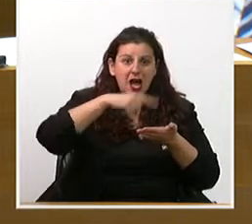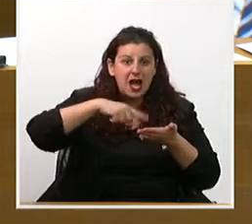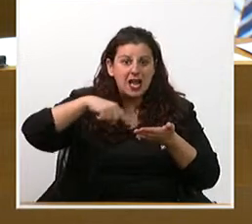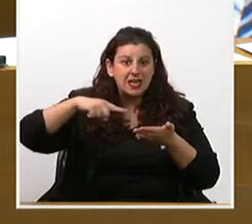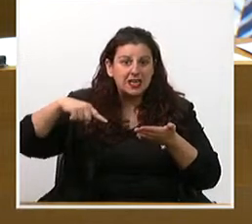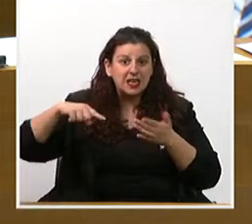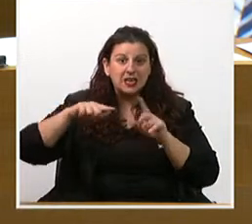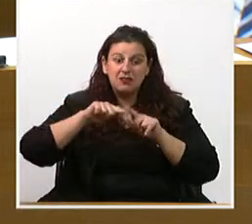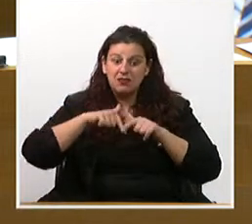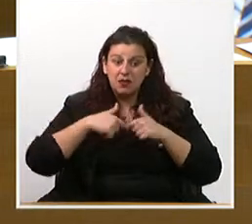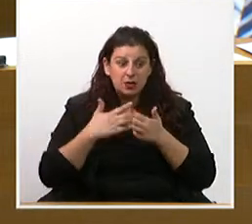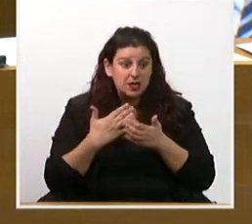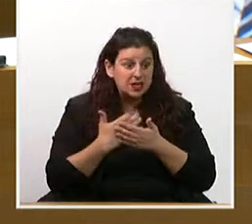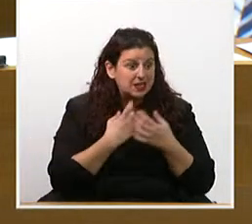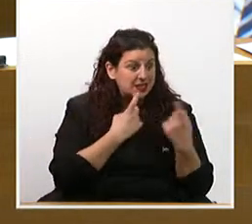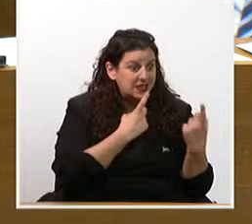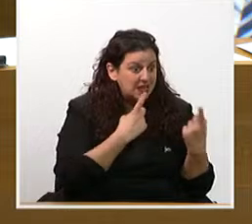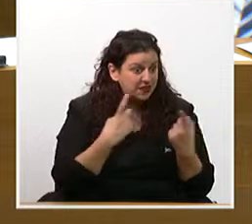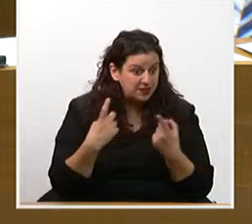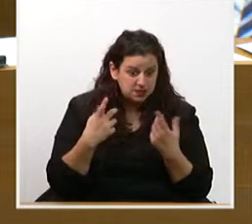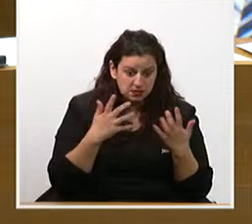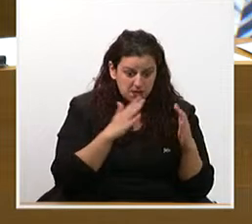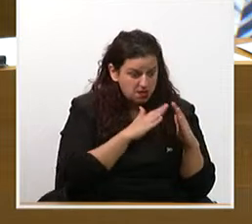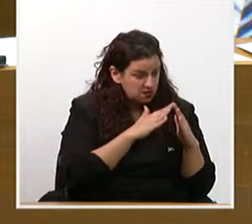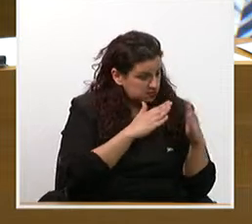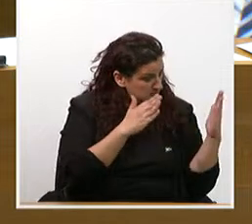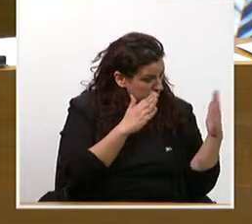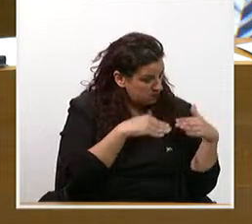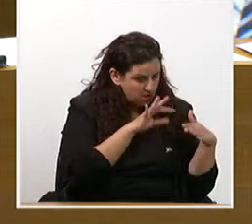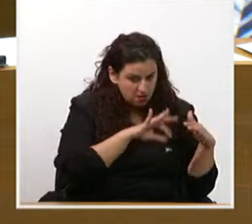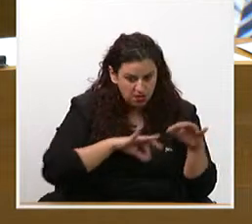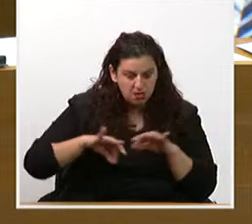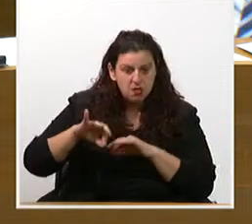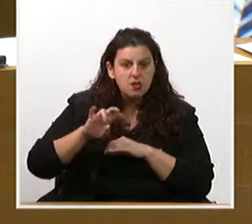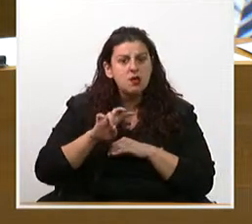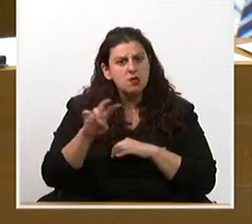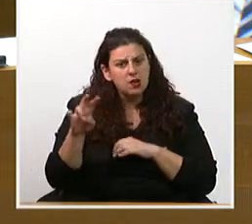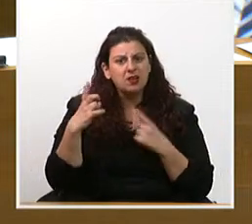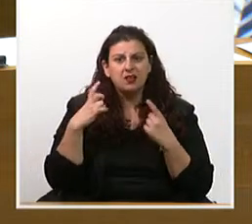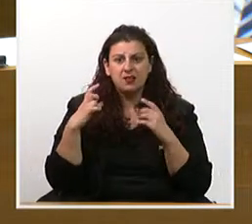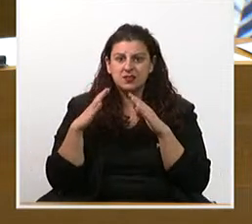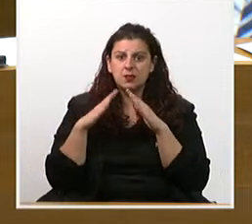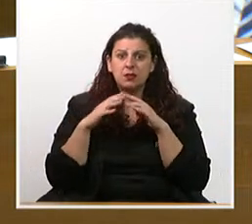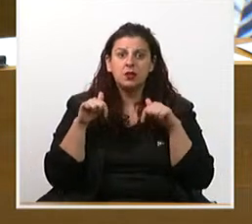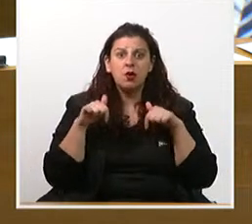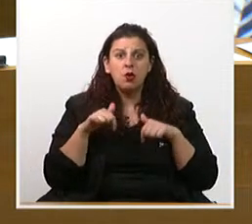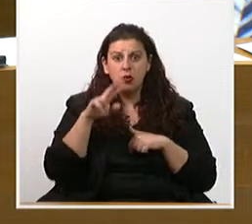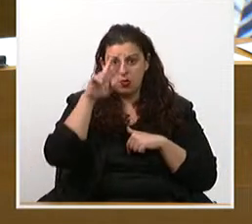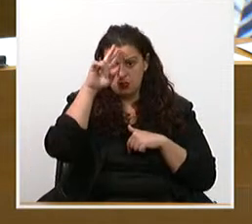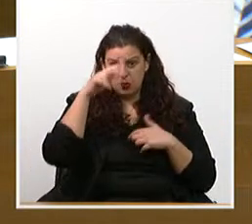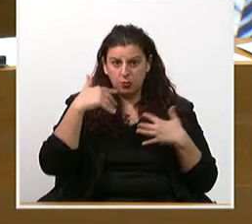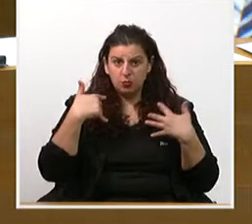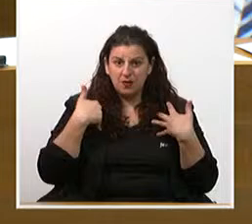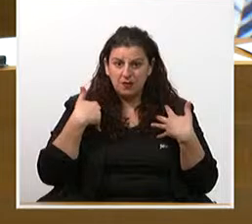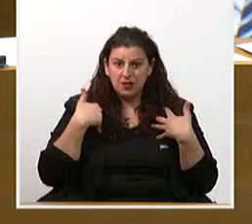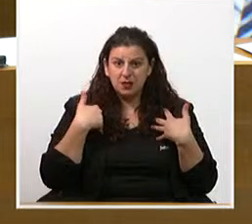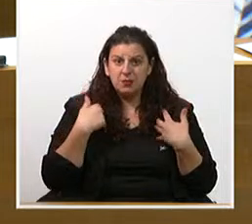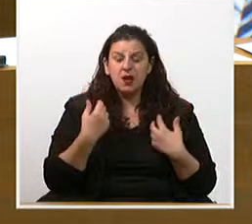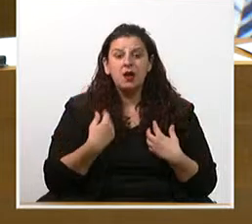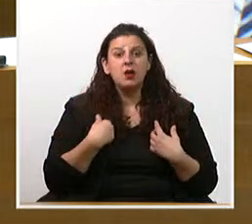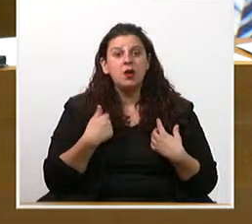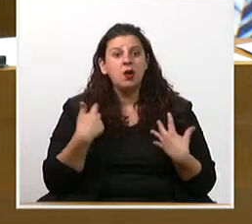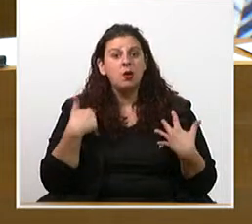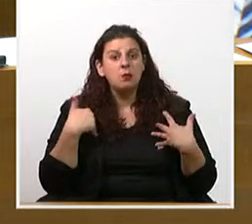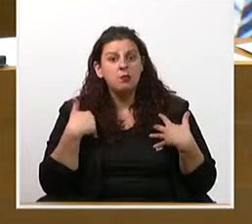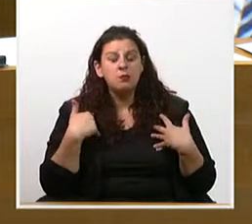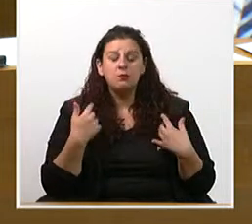que necesiten ser realojos que necesitan una vivienda hoy lo que nos preocupa son las víctimas nos preocupan esas 130 familias